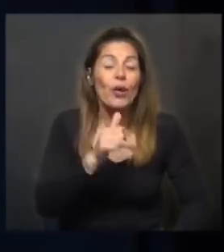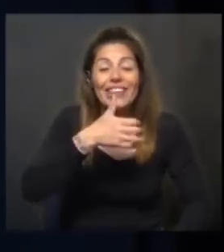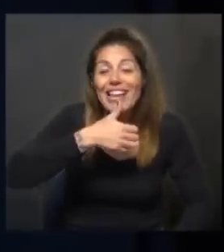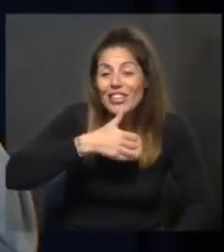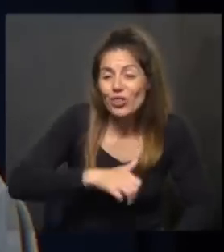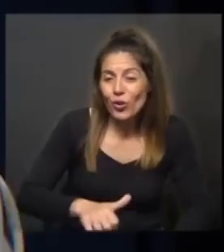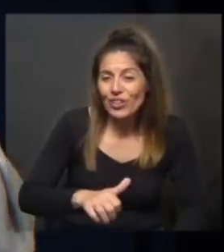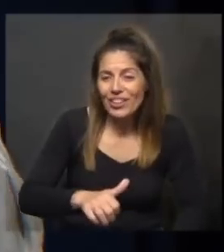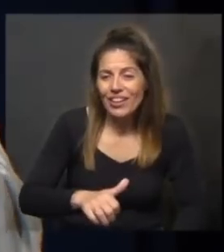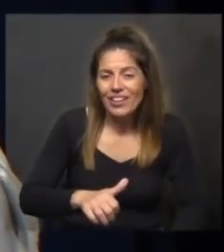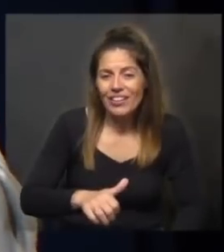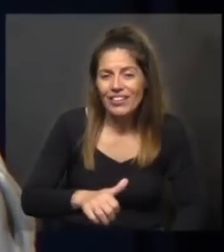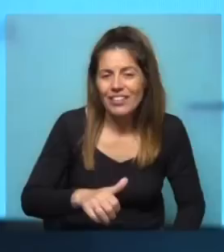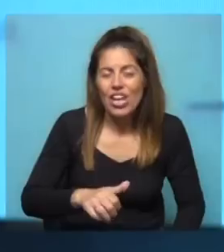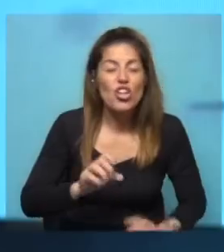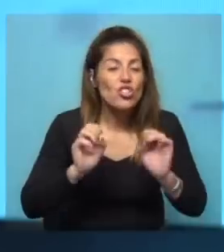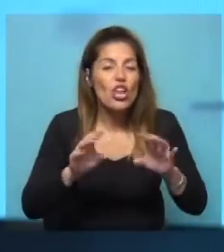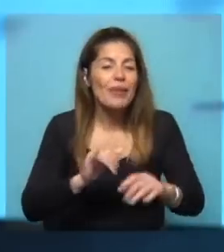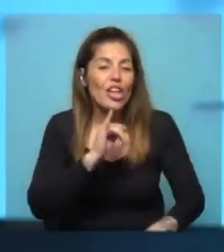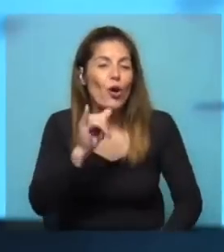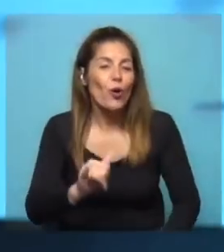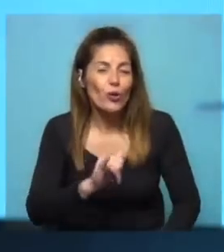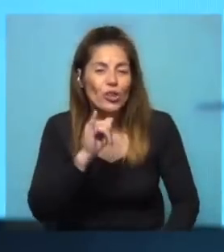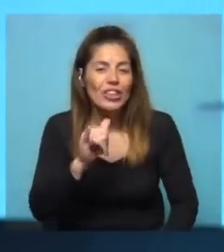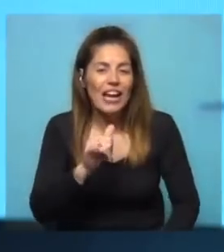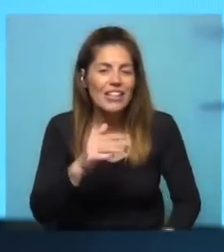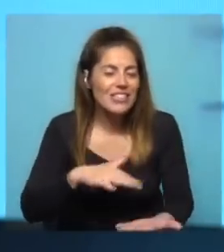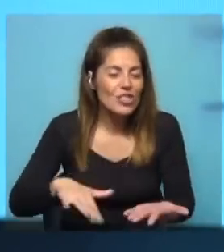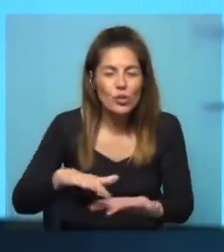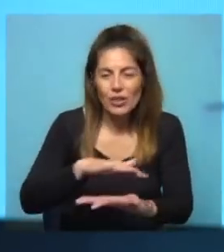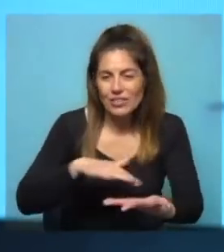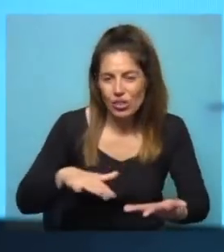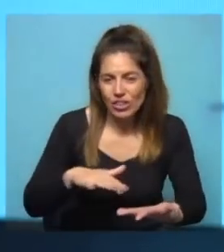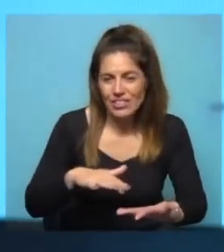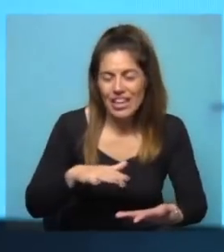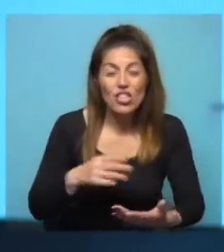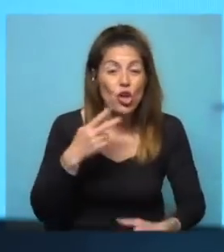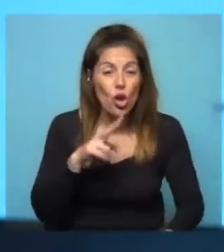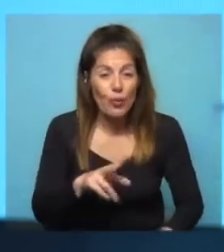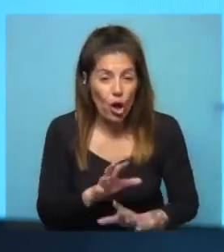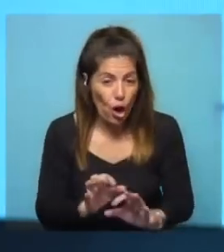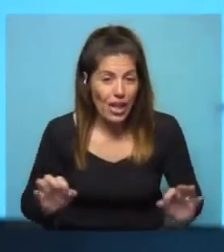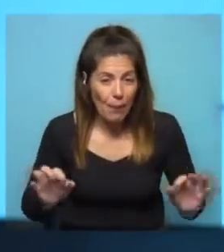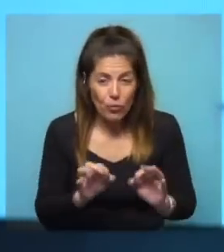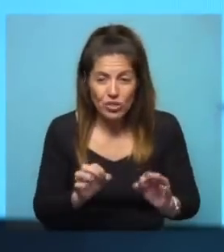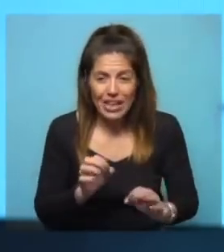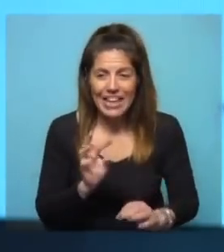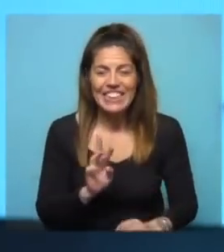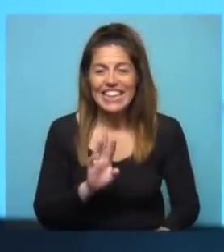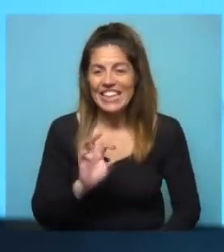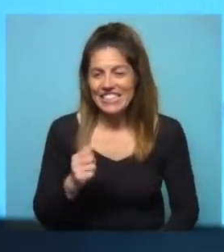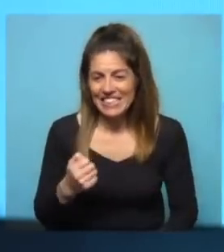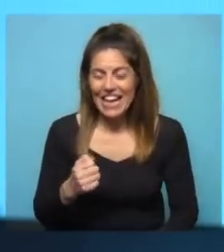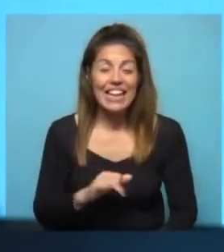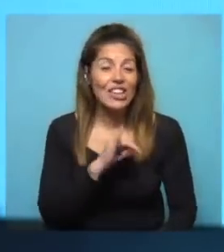y eso a veces simplemente con narrar hechos y eso lo veo mucho en la música de Teresa que te narra